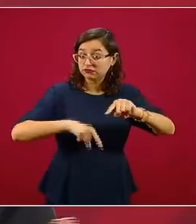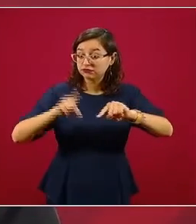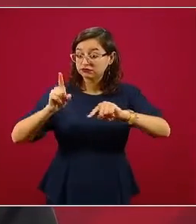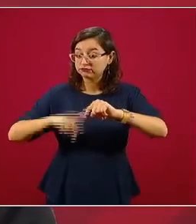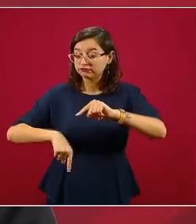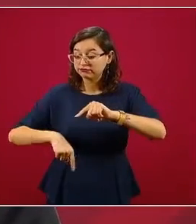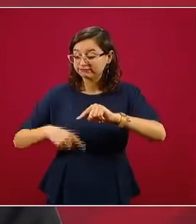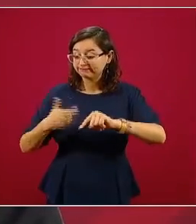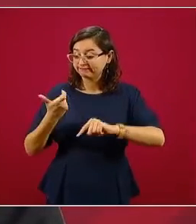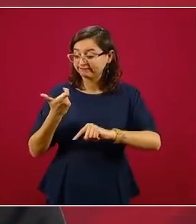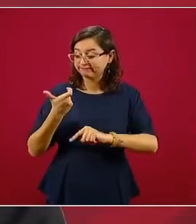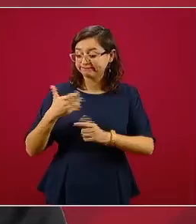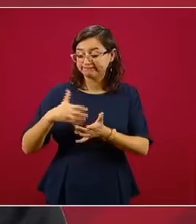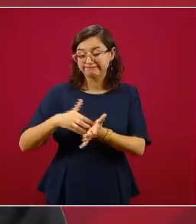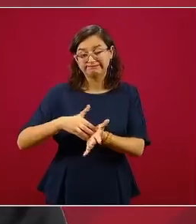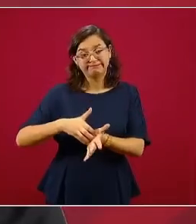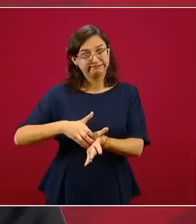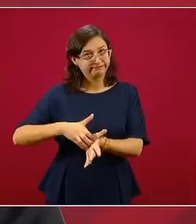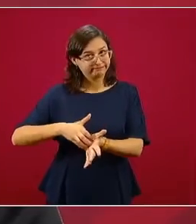ahorros